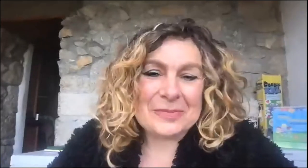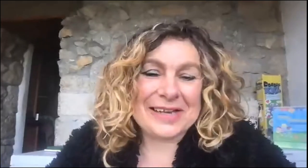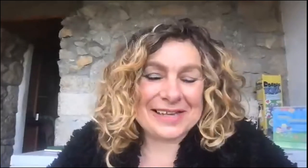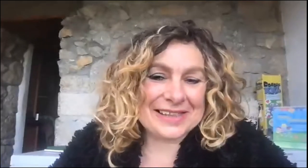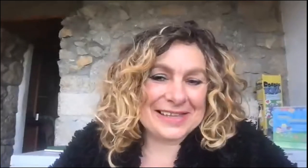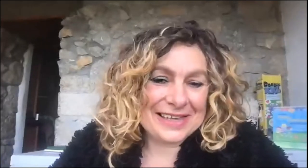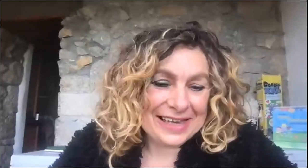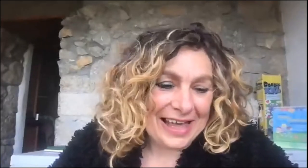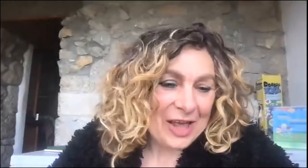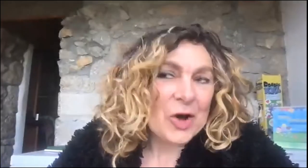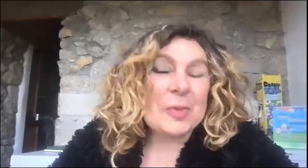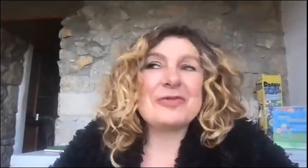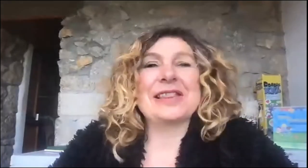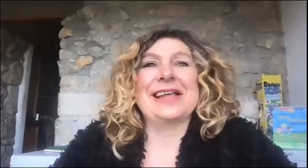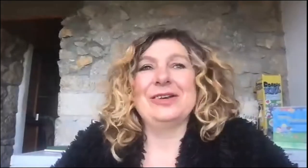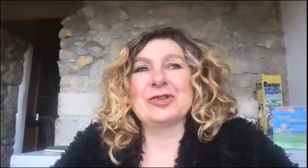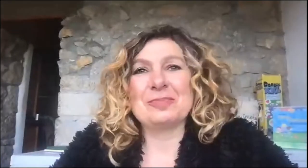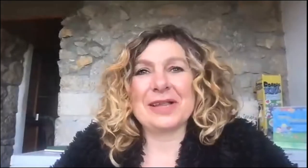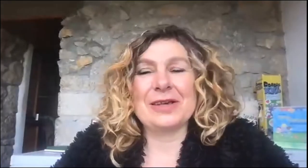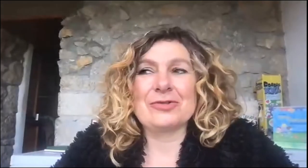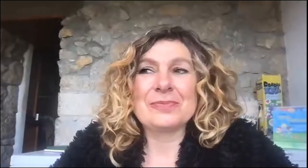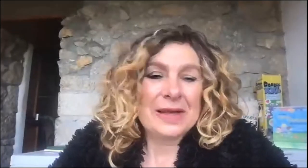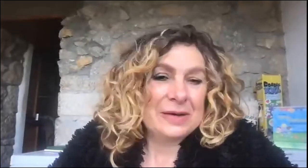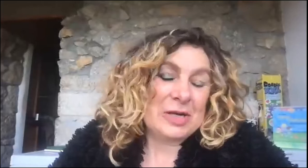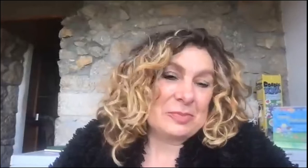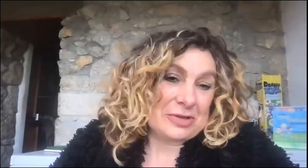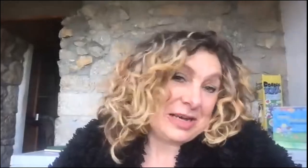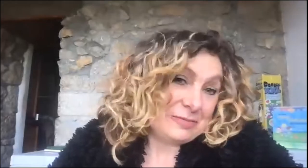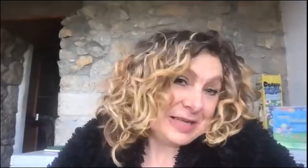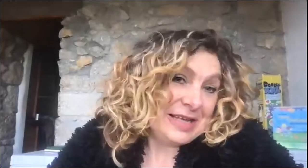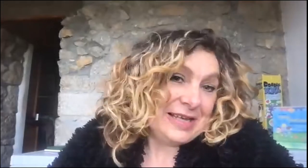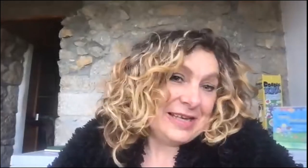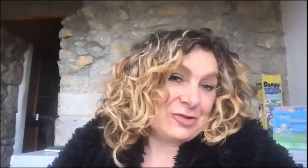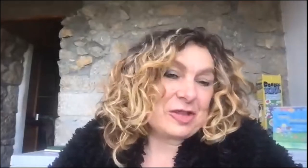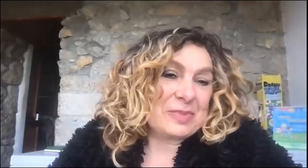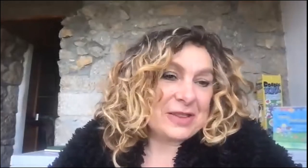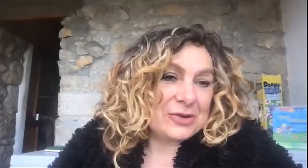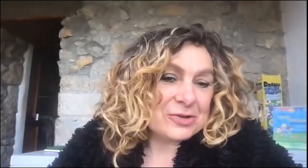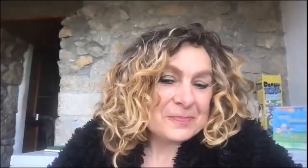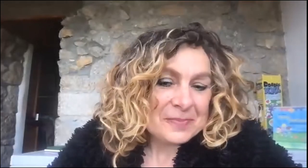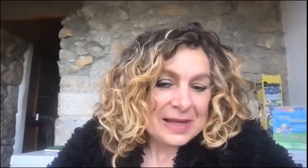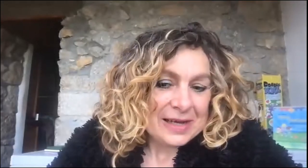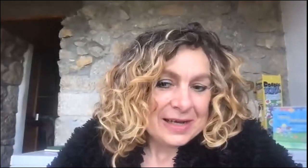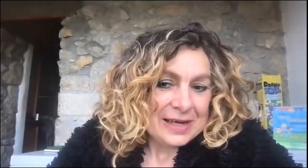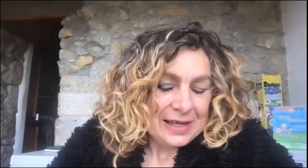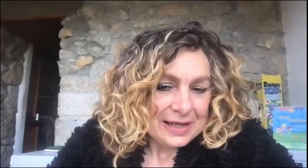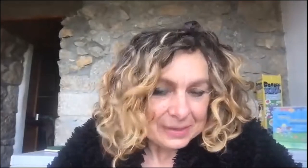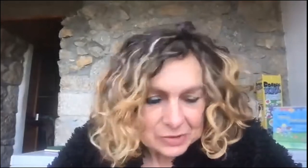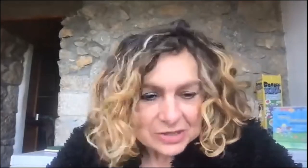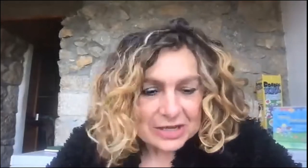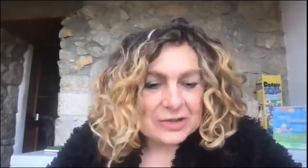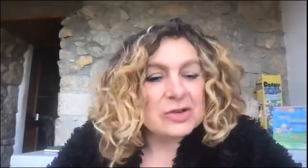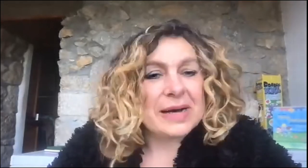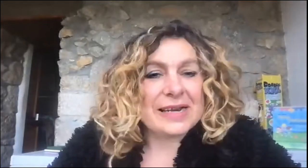Bueno, pues, ¿cómo afectan los espacios? Bueno, pues esos espacios en